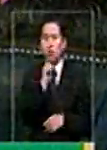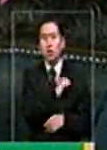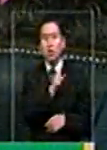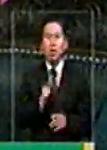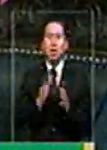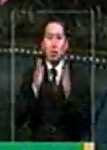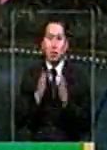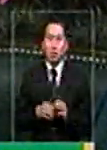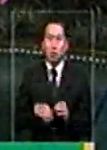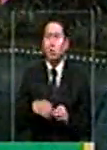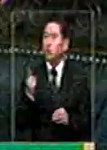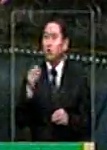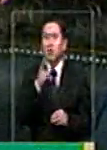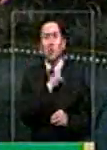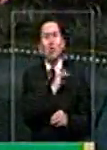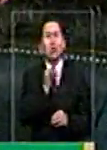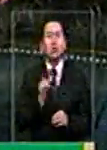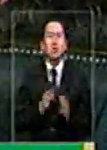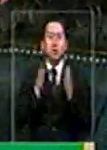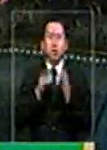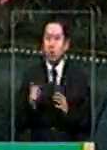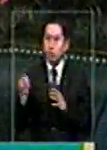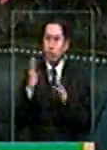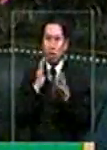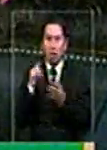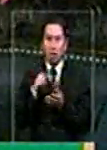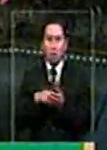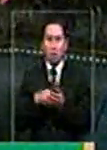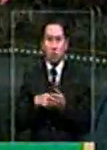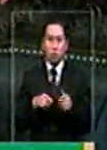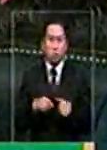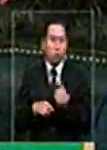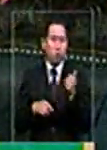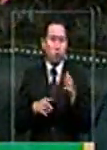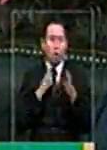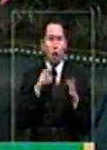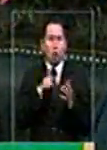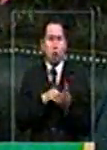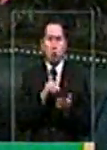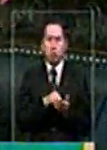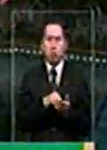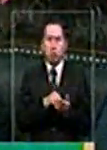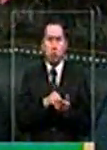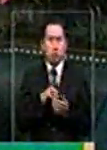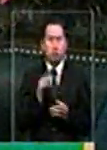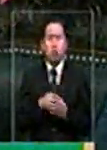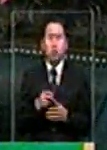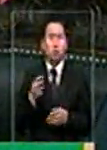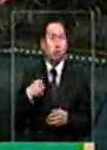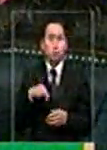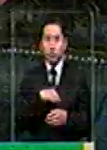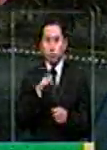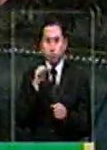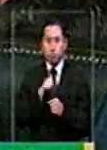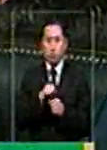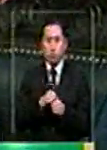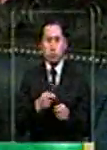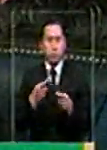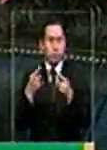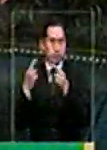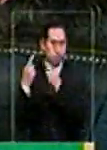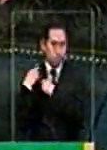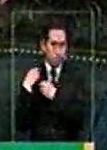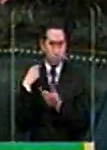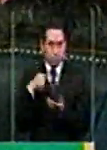del señor Siñani, con otros dichos. Nosotras trabajamos con